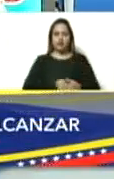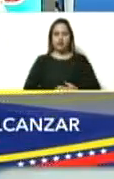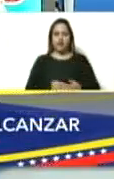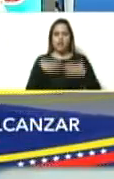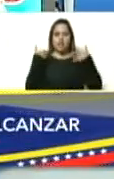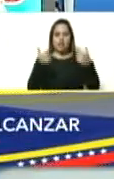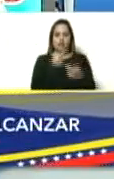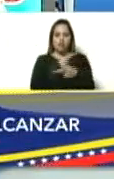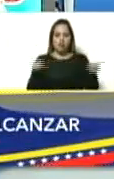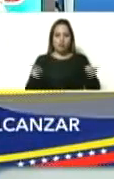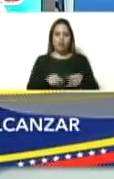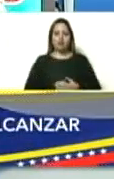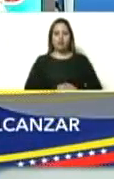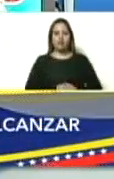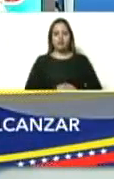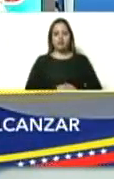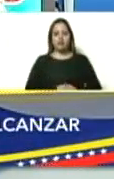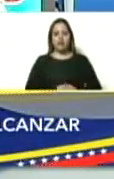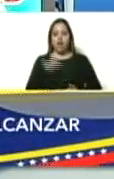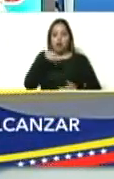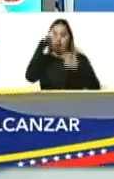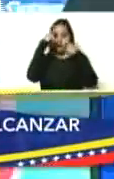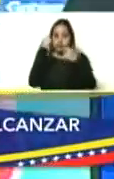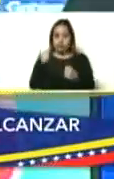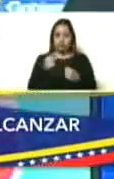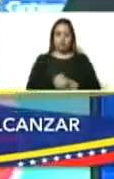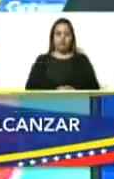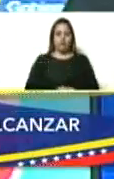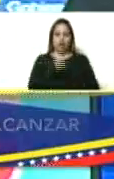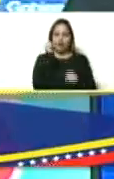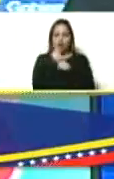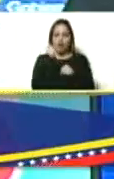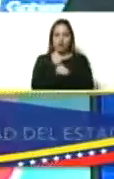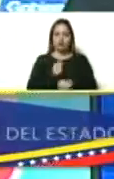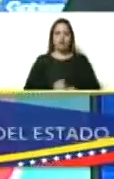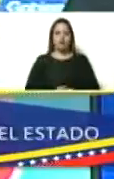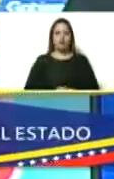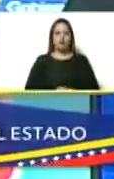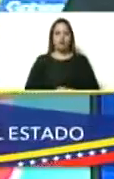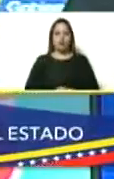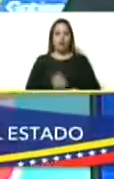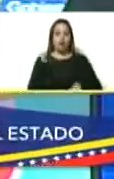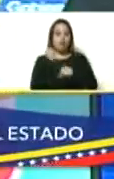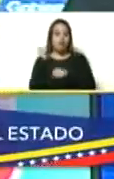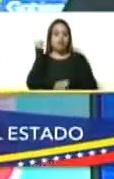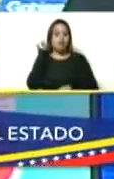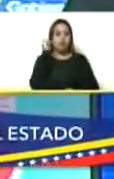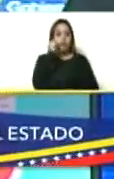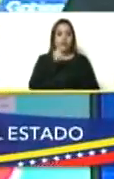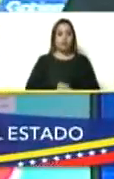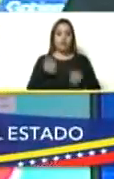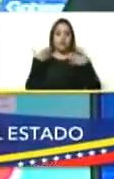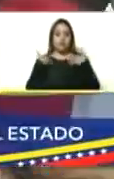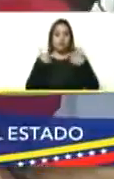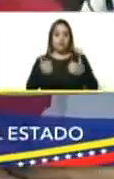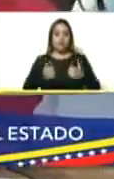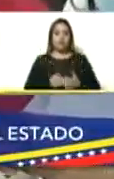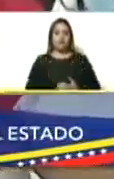salud pública son los profesionales, son los trabajadores, son las trabajadoras de la salud.